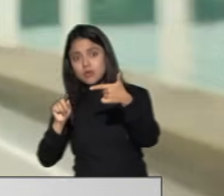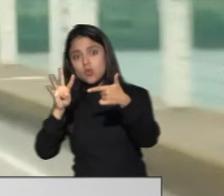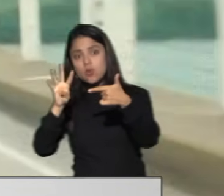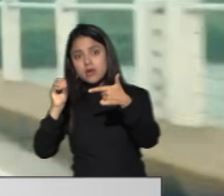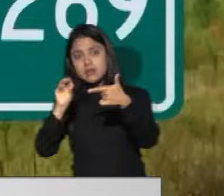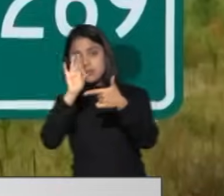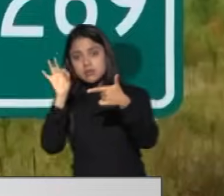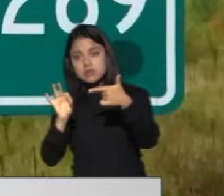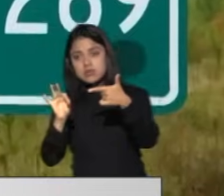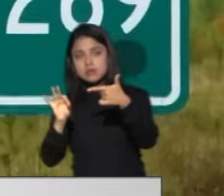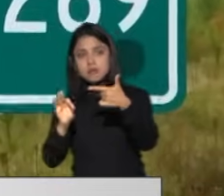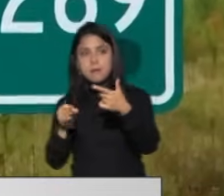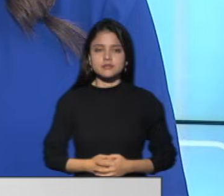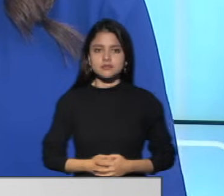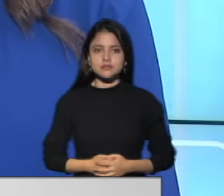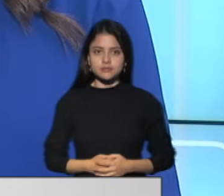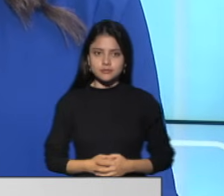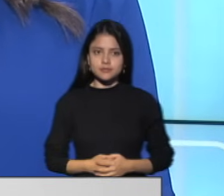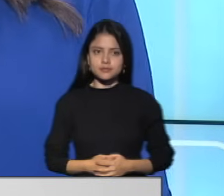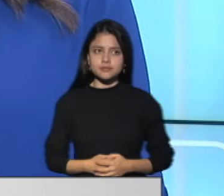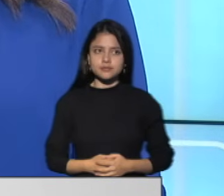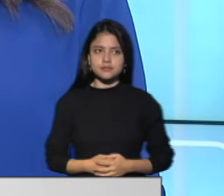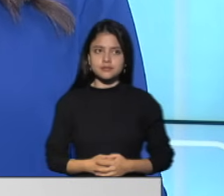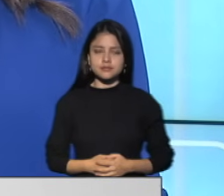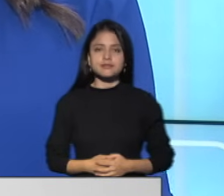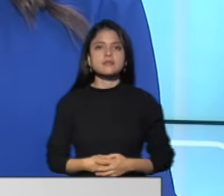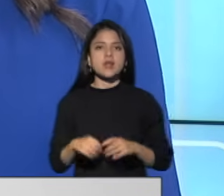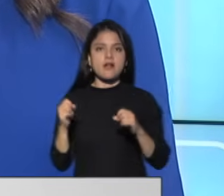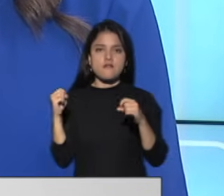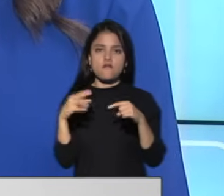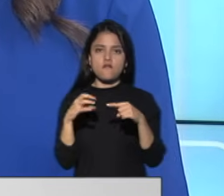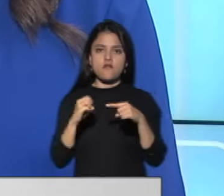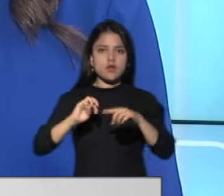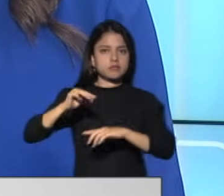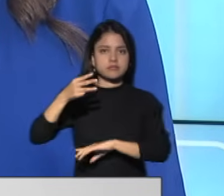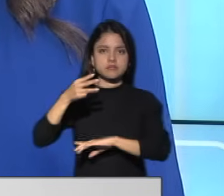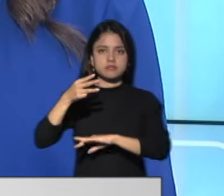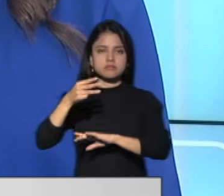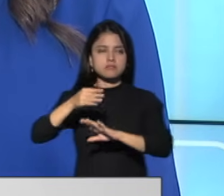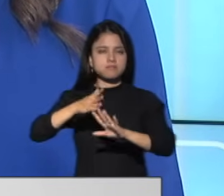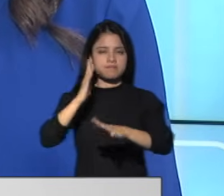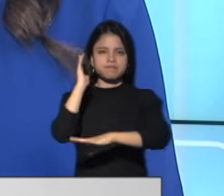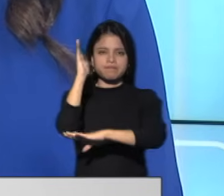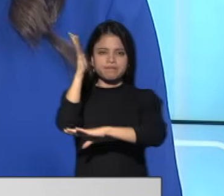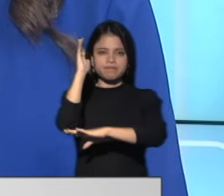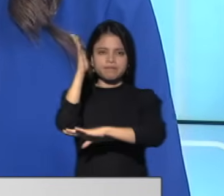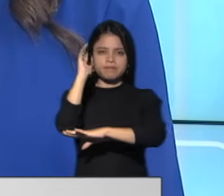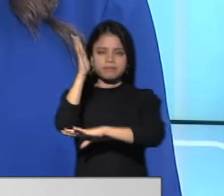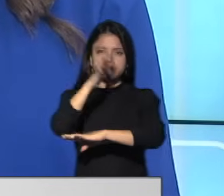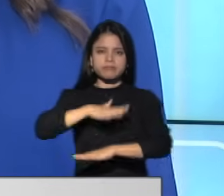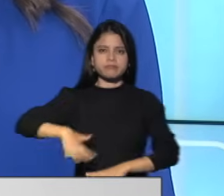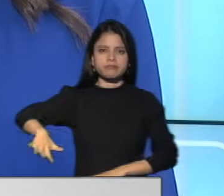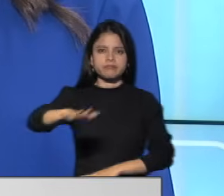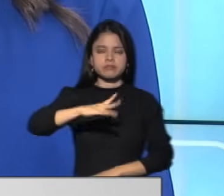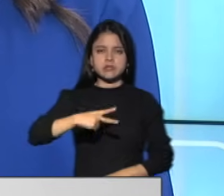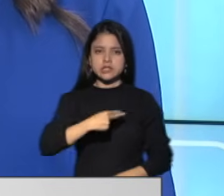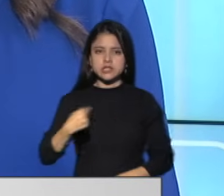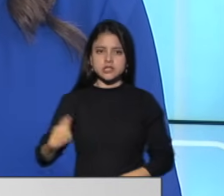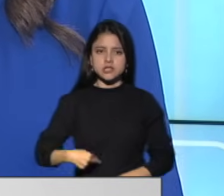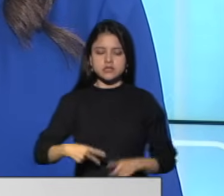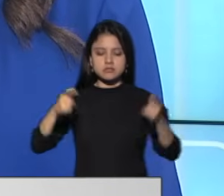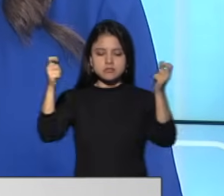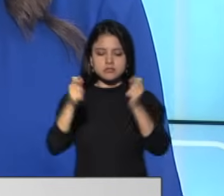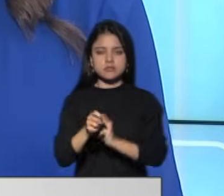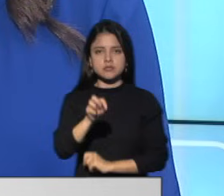40%. El tercer foro de rutas de la seda concluye en Pekín, China, con contratos comerciales por un valor de